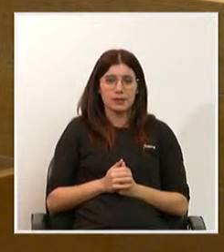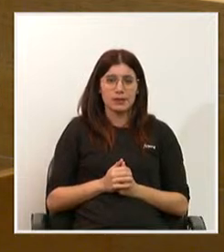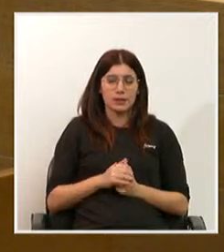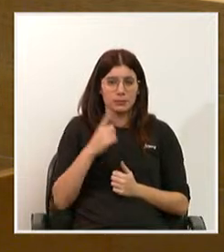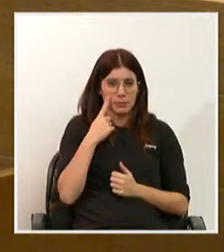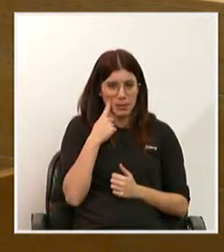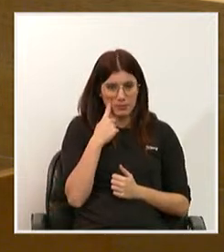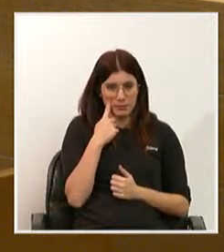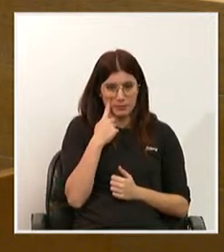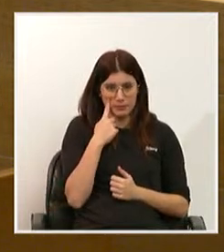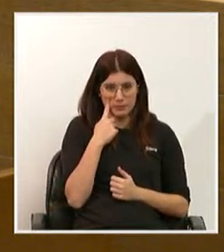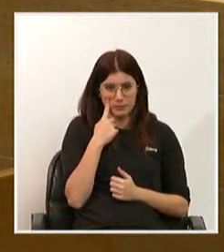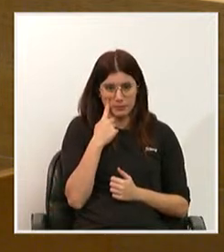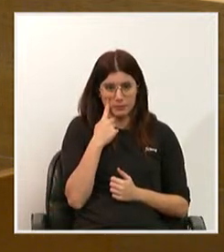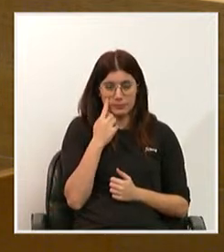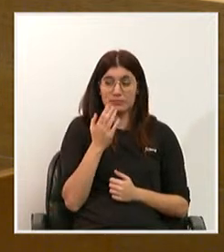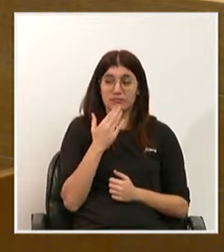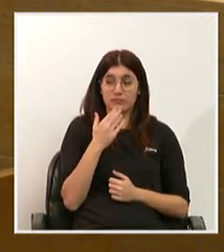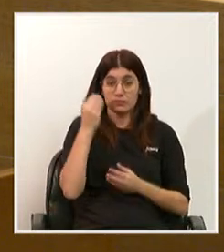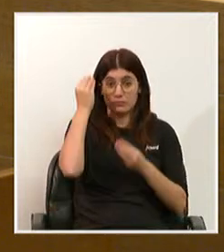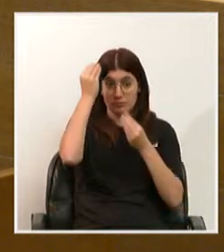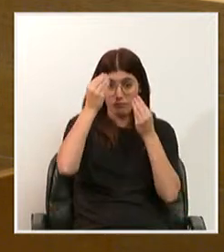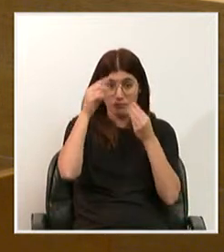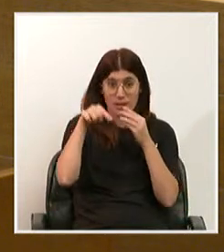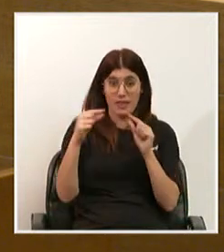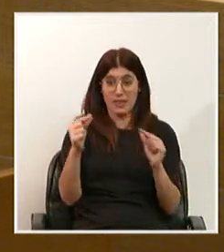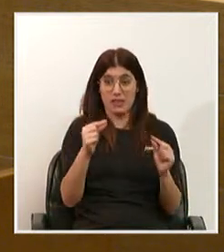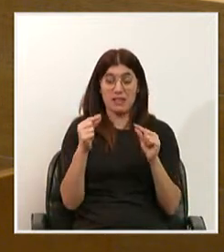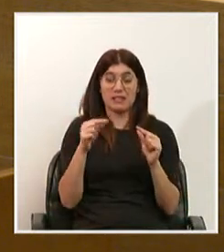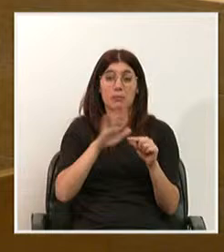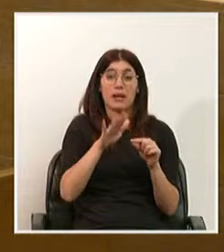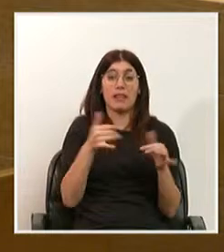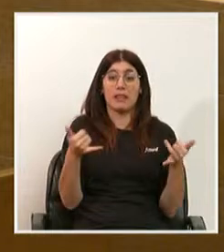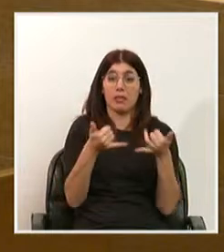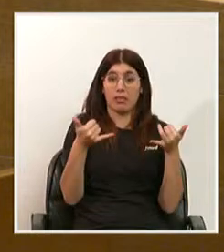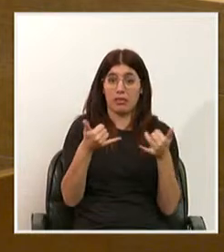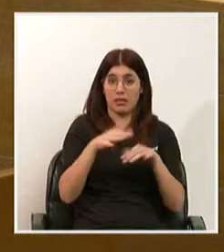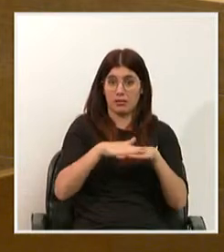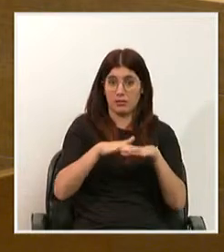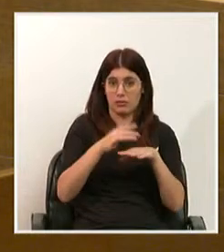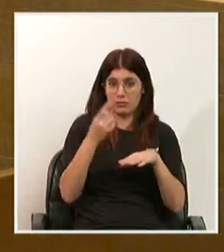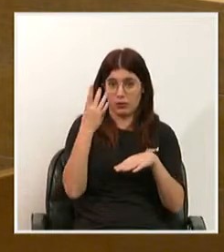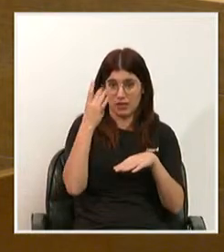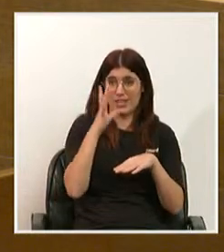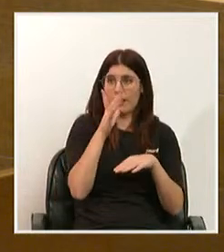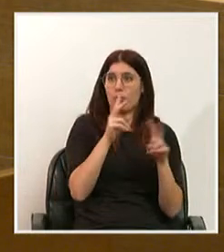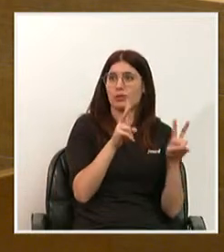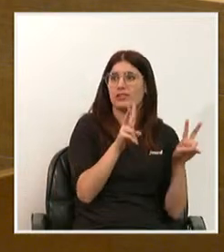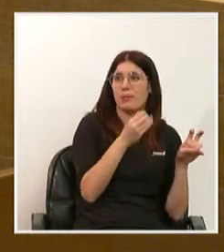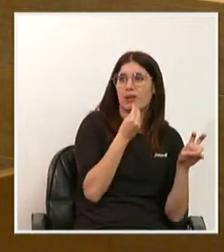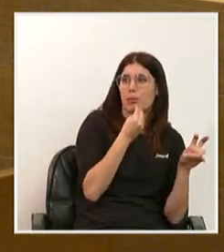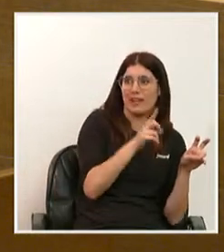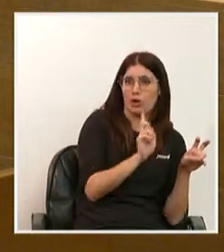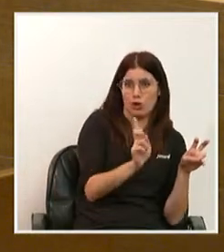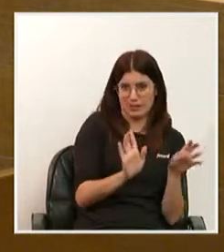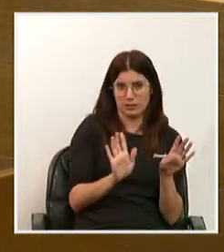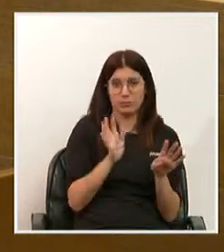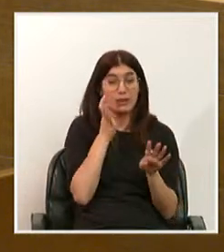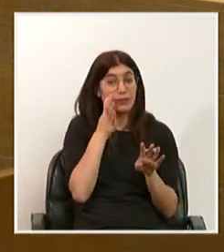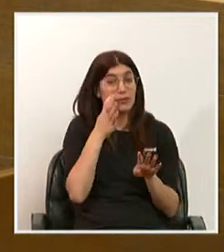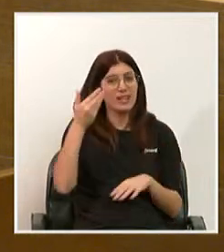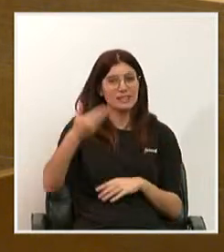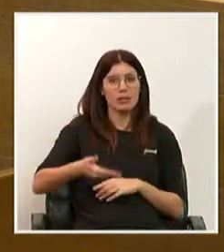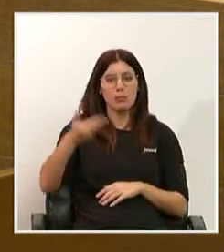miren para quien pueda pensar que este debate es estéril porque este debate no trata los asuntos del comer pero sí es muy importante dejar